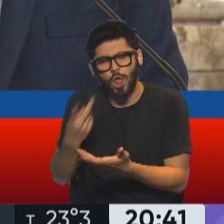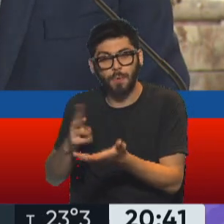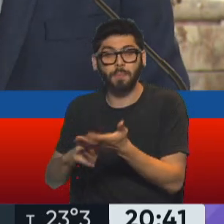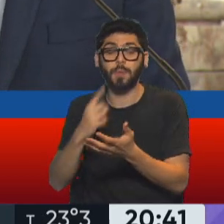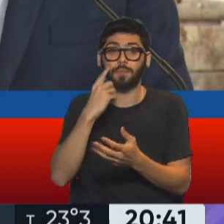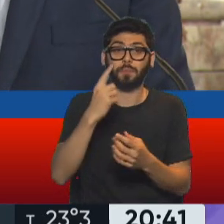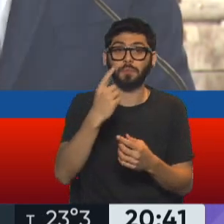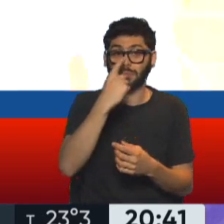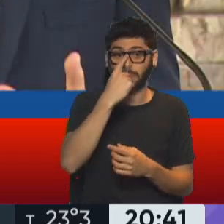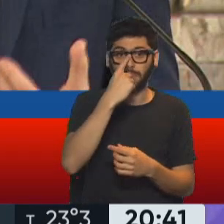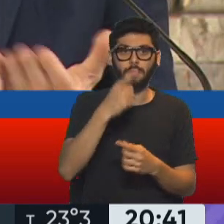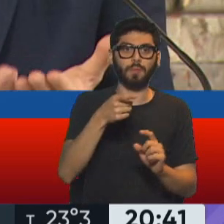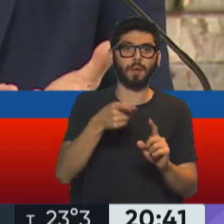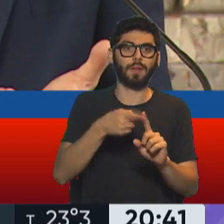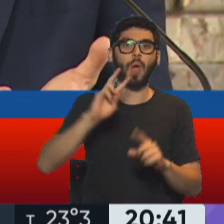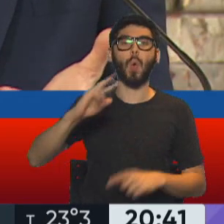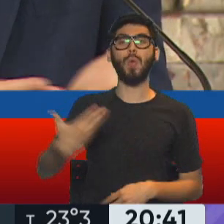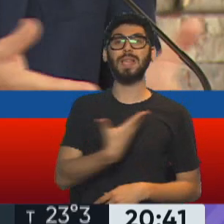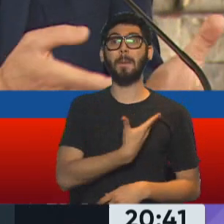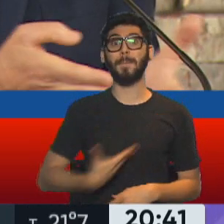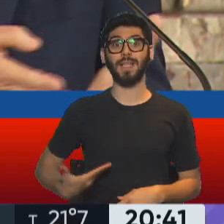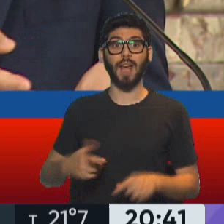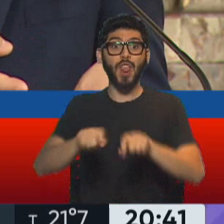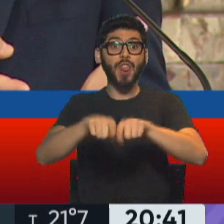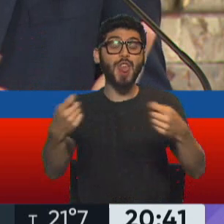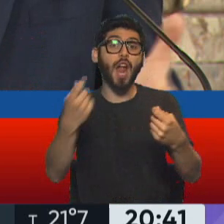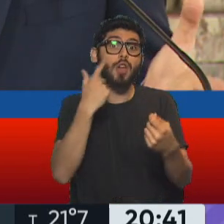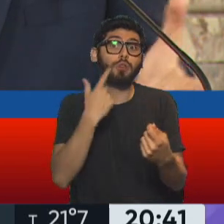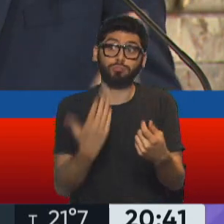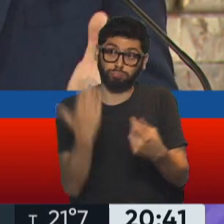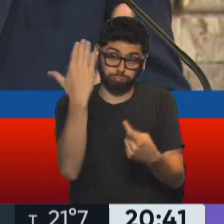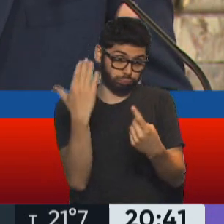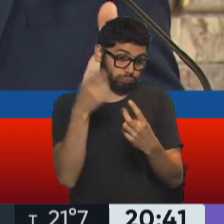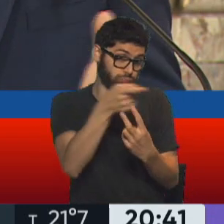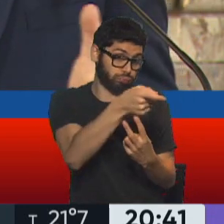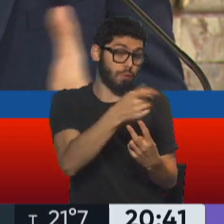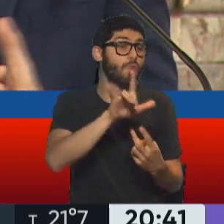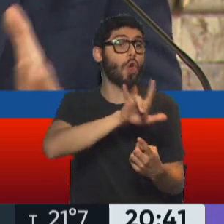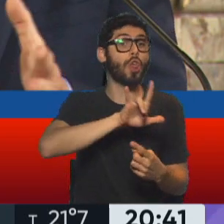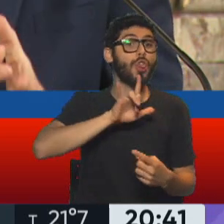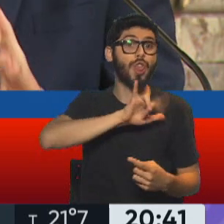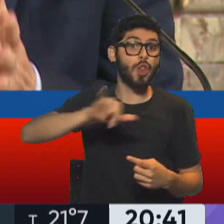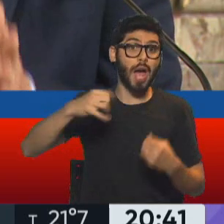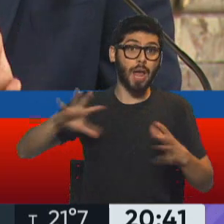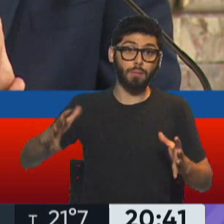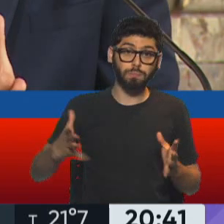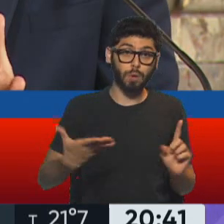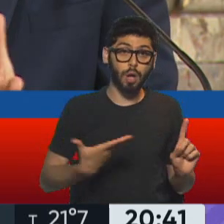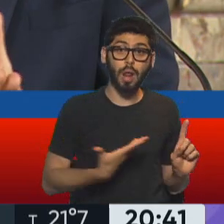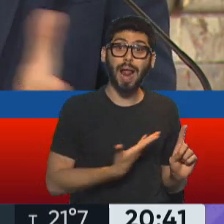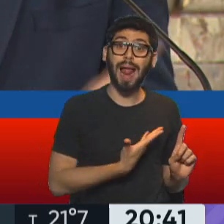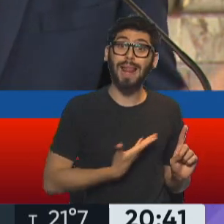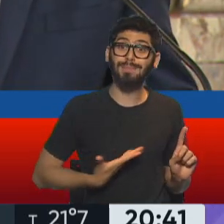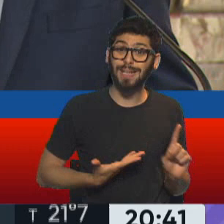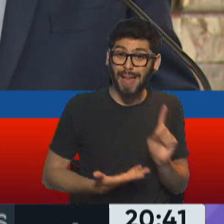los medios a los que alude la vicepresidenta, a ver qué tipo de repercusión tienen con esta denuncia tan grave. Es una denuncia muy grave. Están diciendo, el presidente estaba en